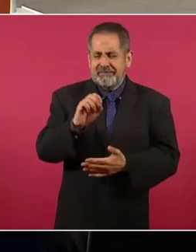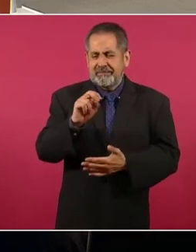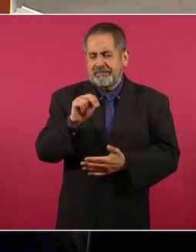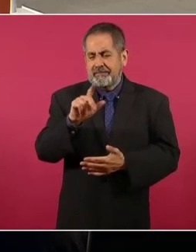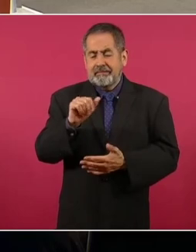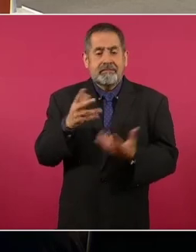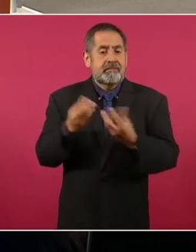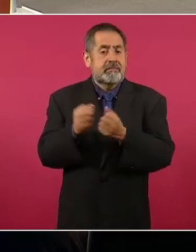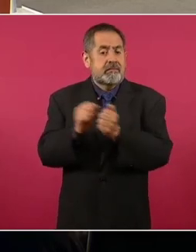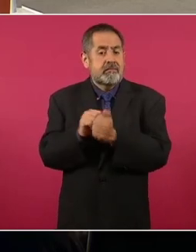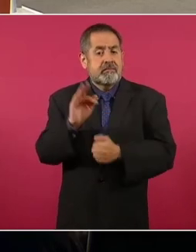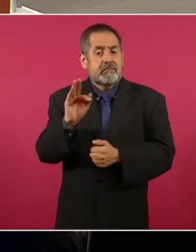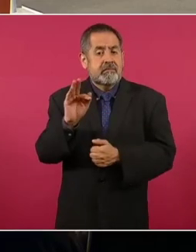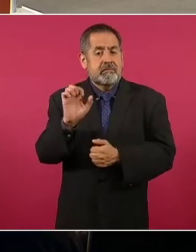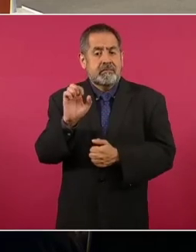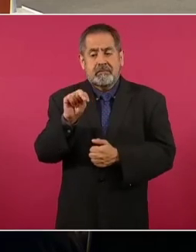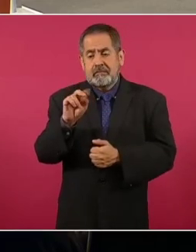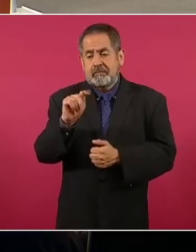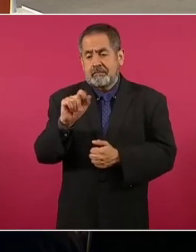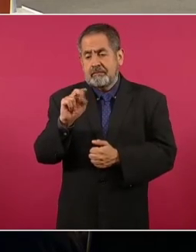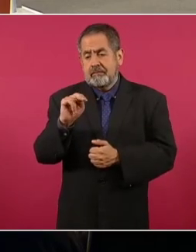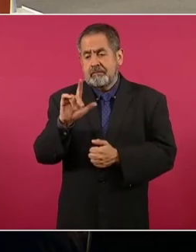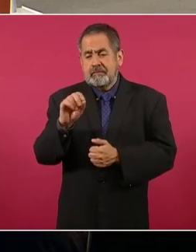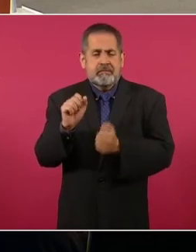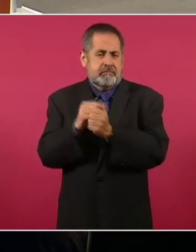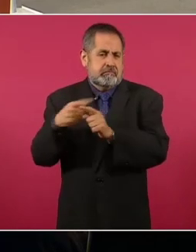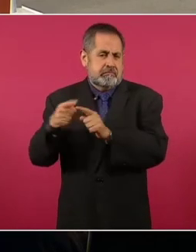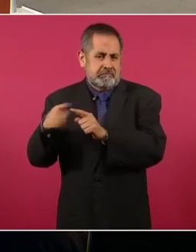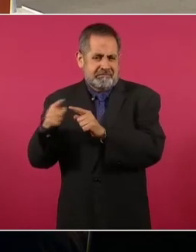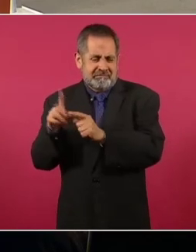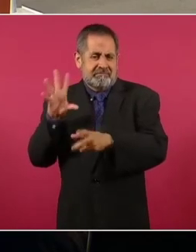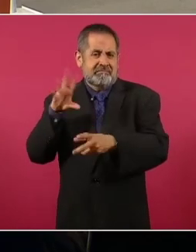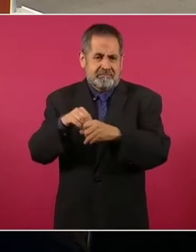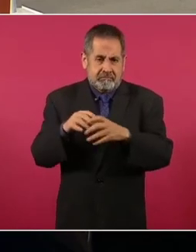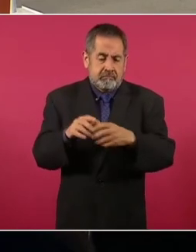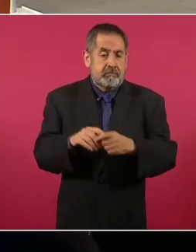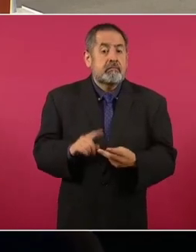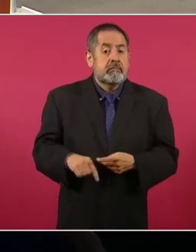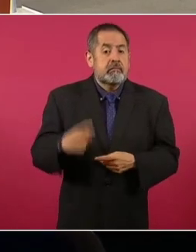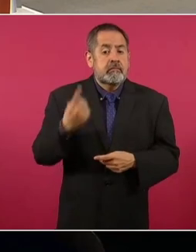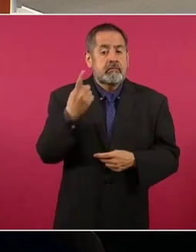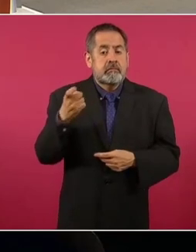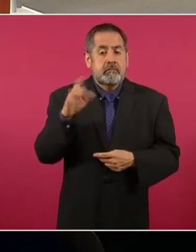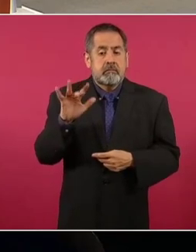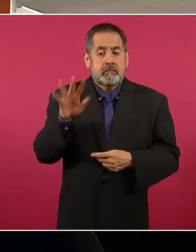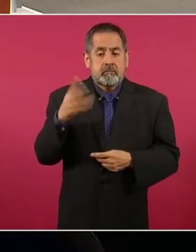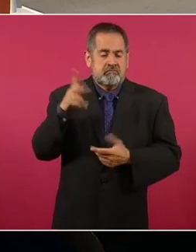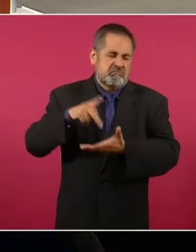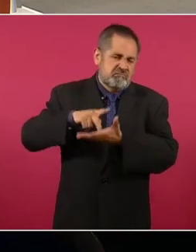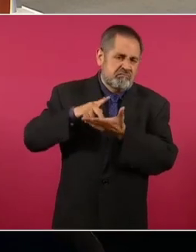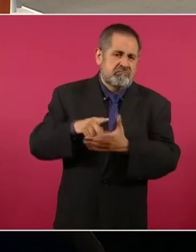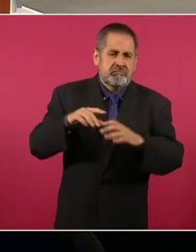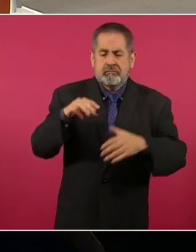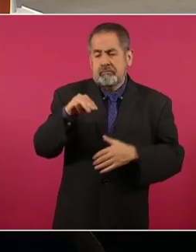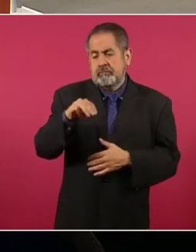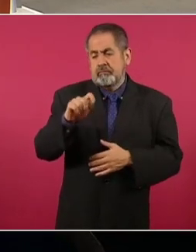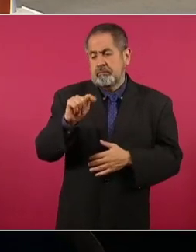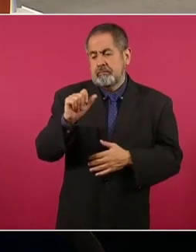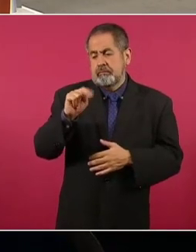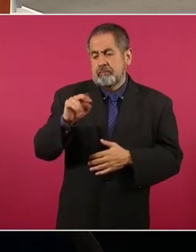incluyen fentanilo y otras sustancias y 154 toneladas de